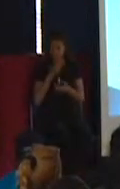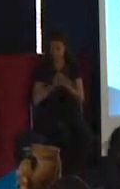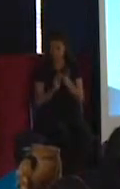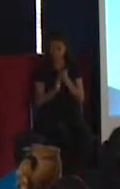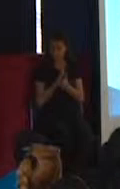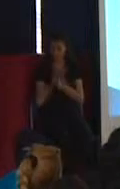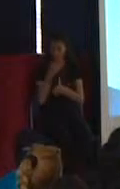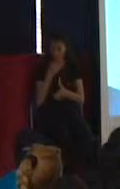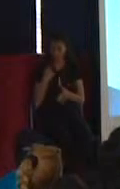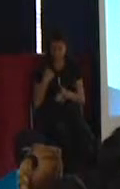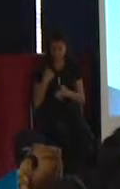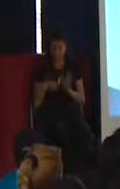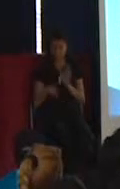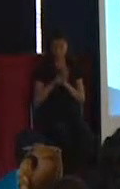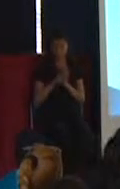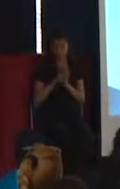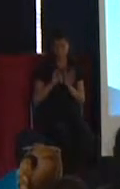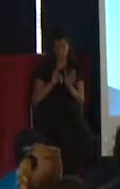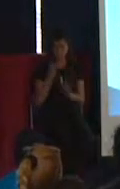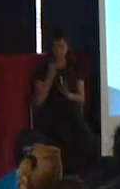diciendo en la ley.